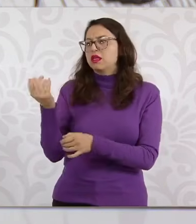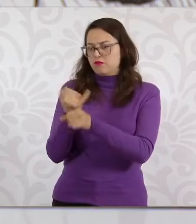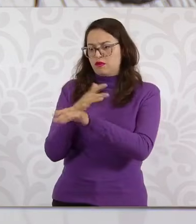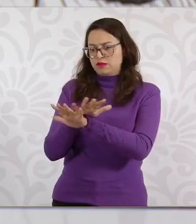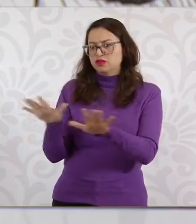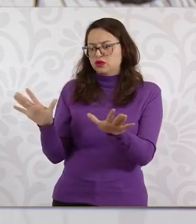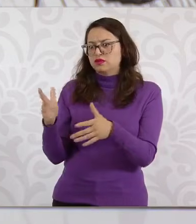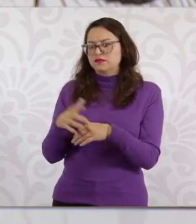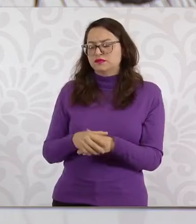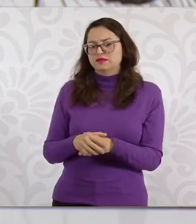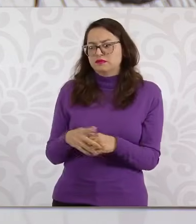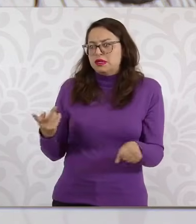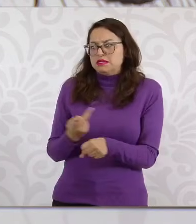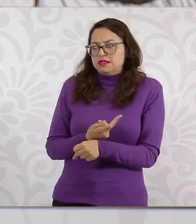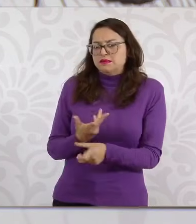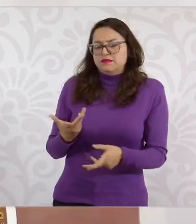informar sobre este caso, en qué quedó.